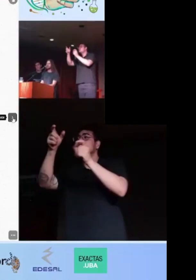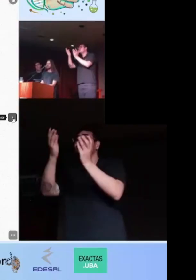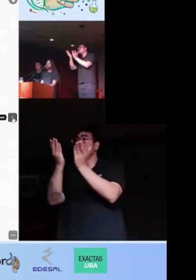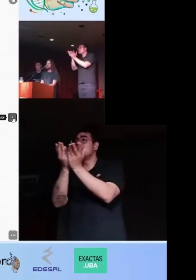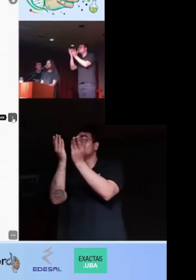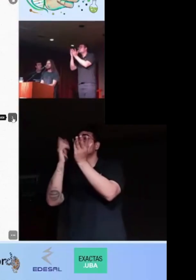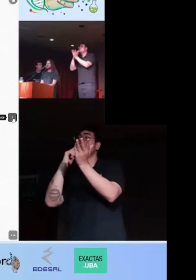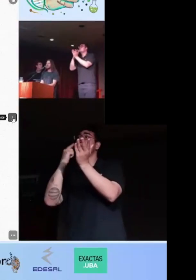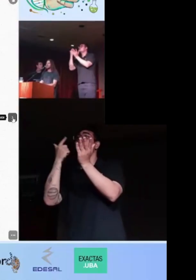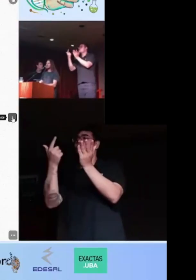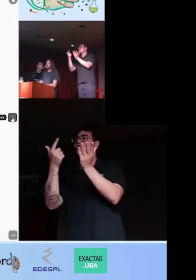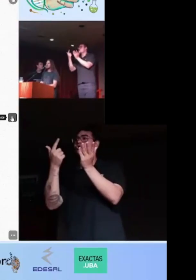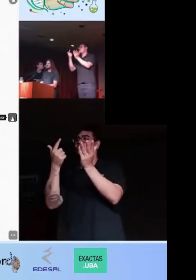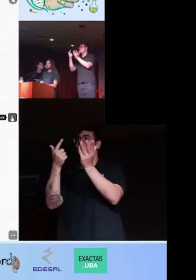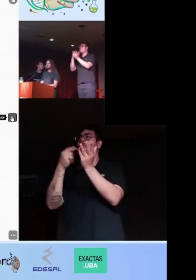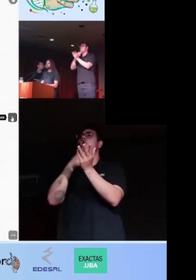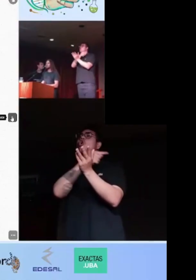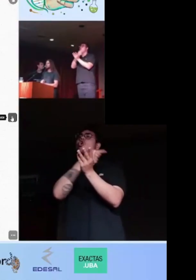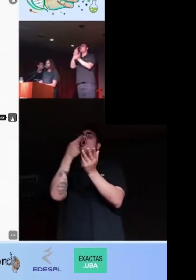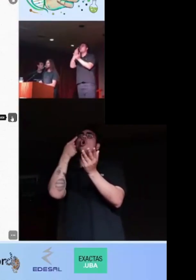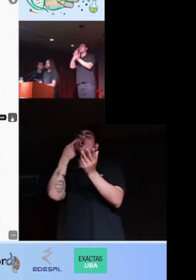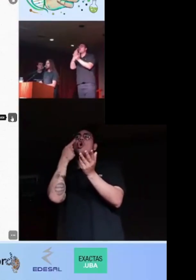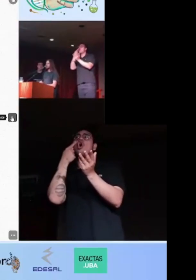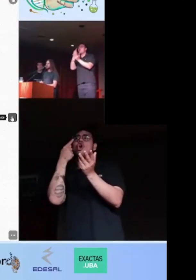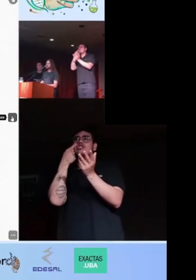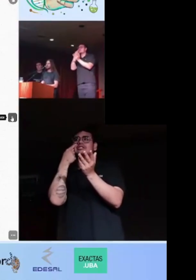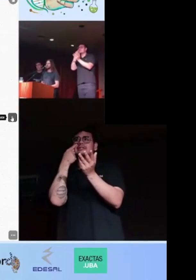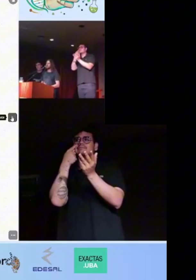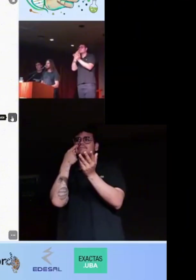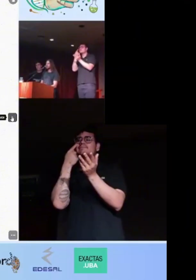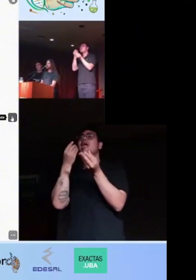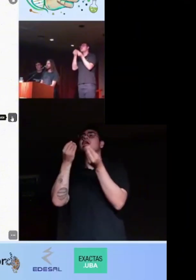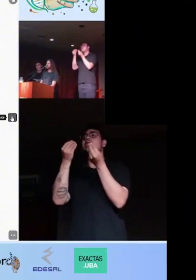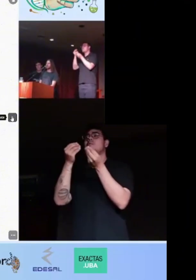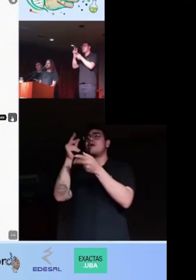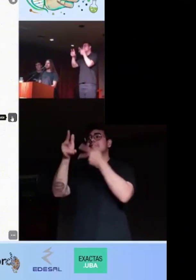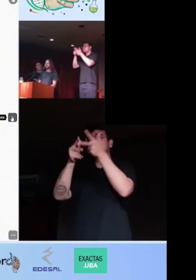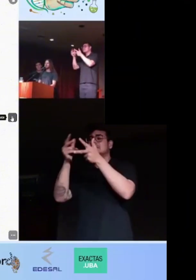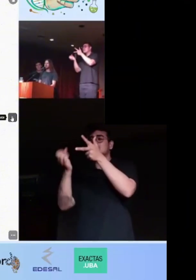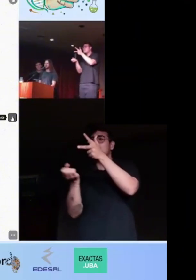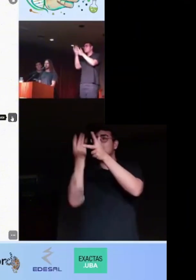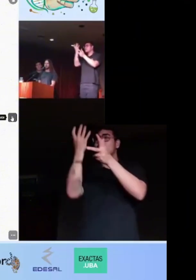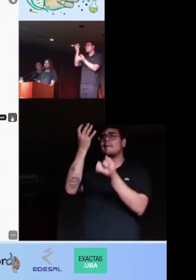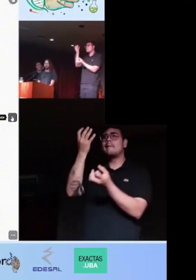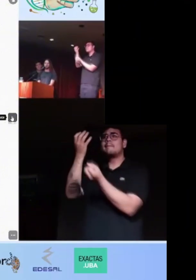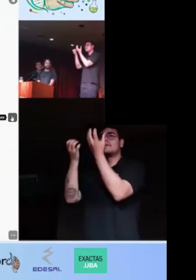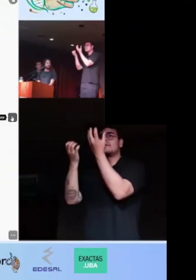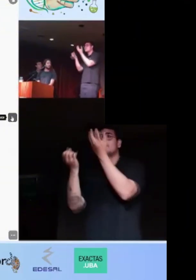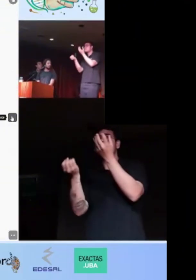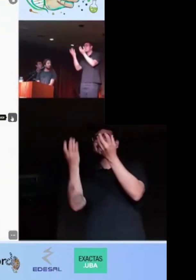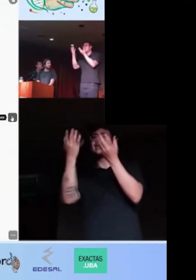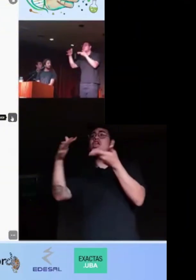eh, generen este nuevo vocabulario y poder llevarlo a la comunidad de manera general.